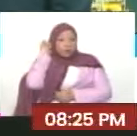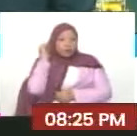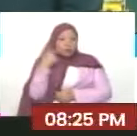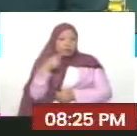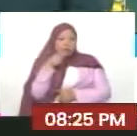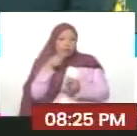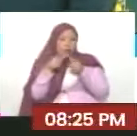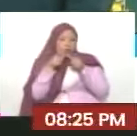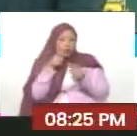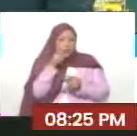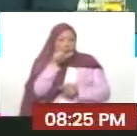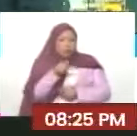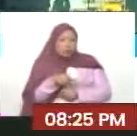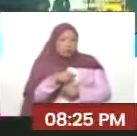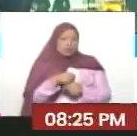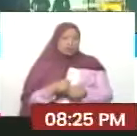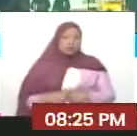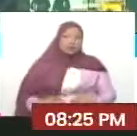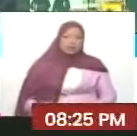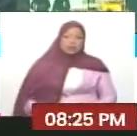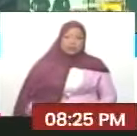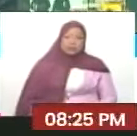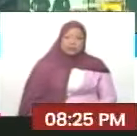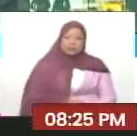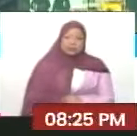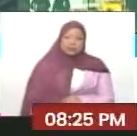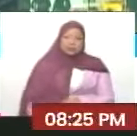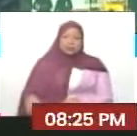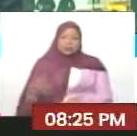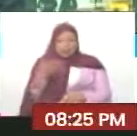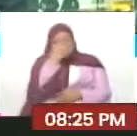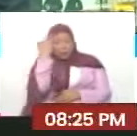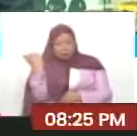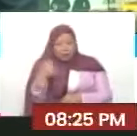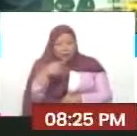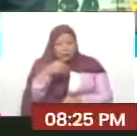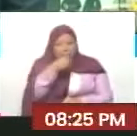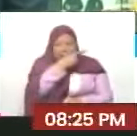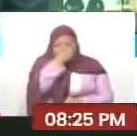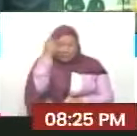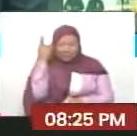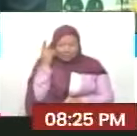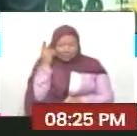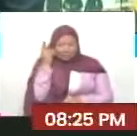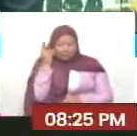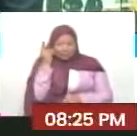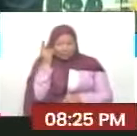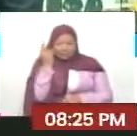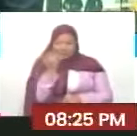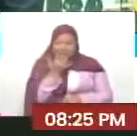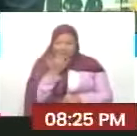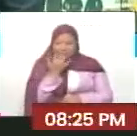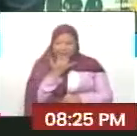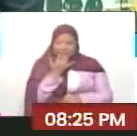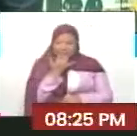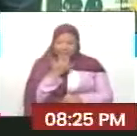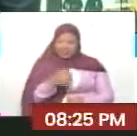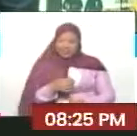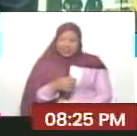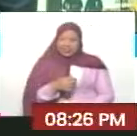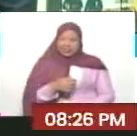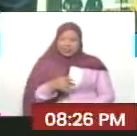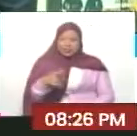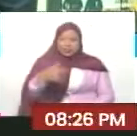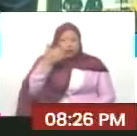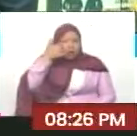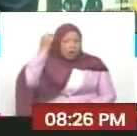Diosdado me preguntó, ¿qué fue lo que me preguntó Diosdado? ¿Y dónde? Y entonces me preguntó Diosdado, ¿y de dónde habrá